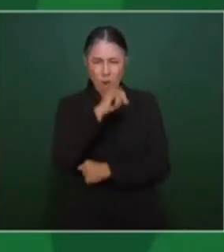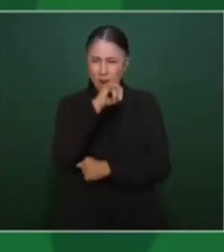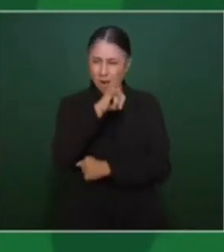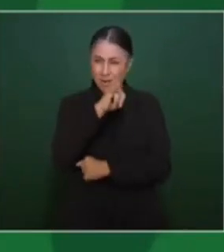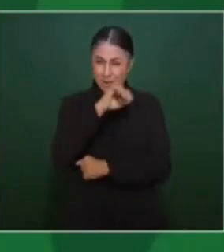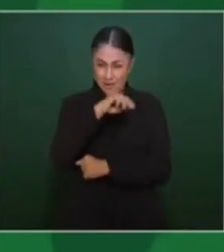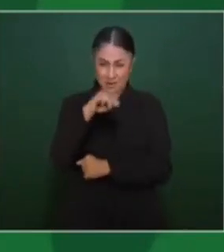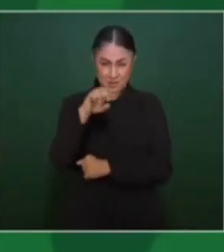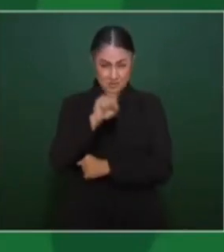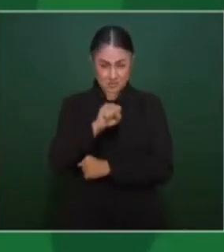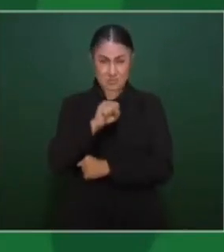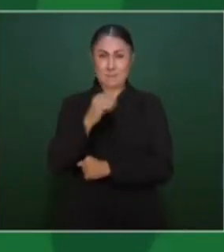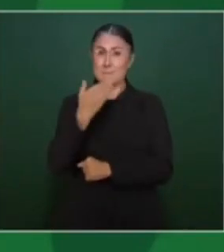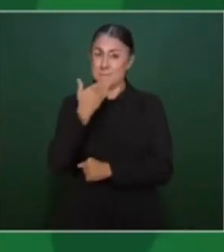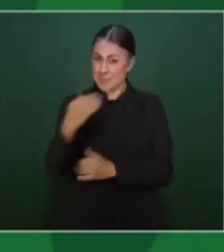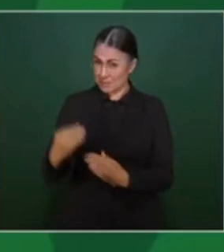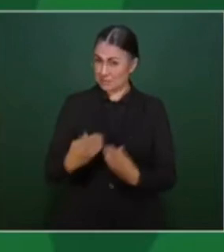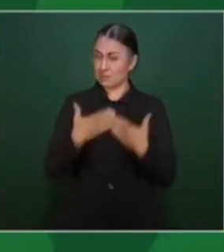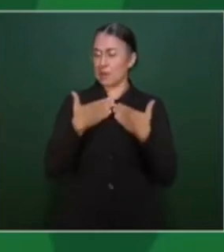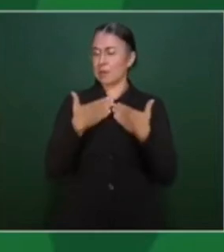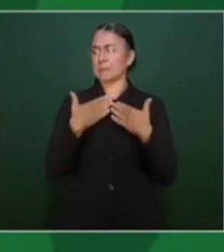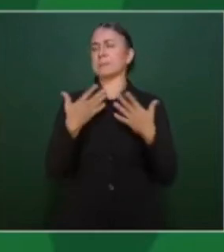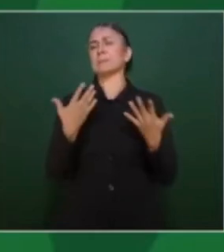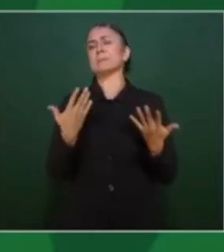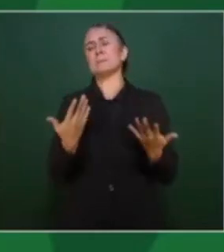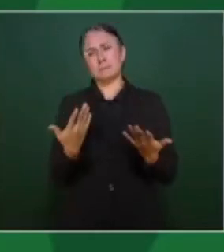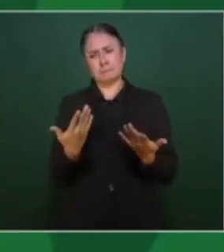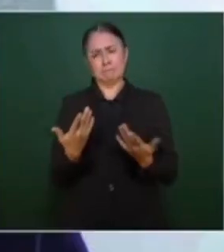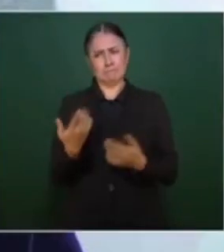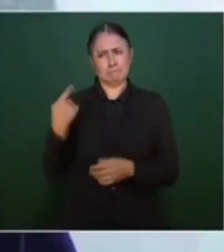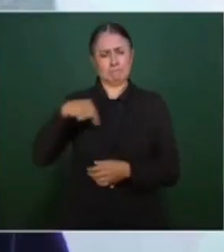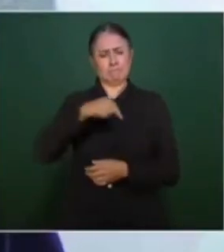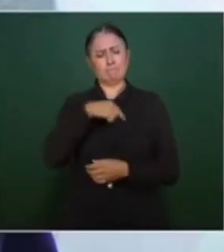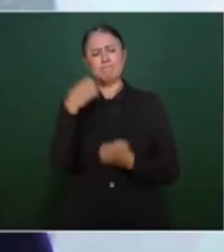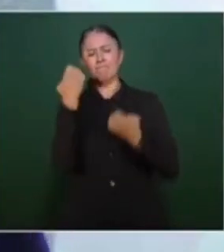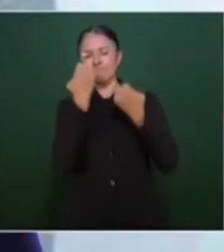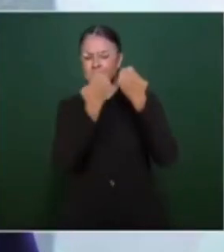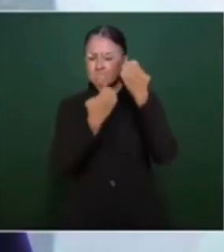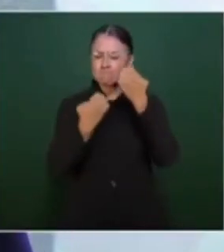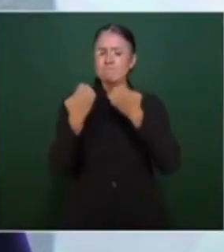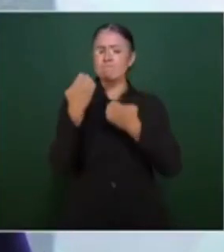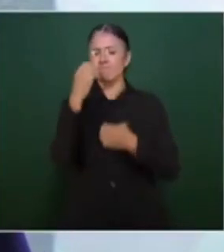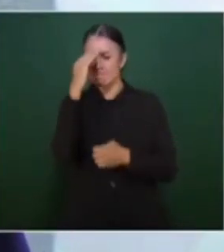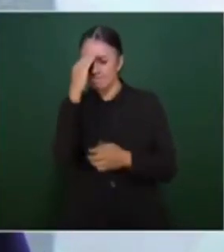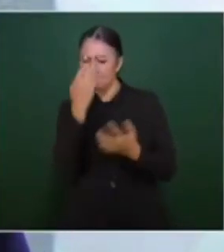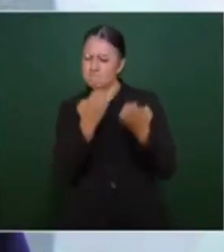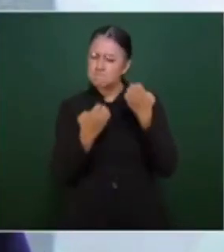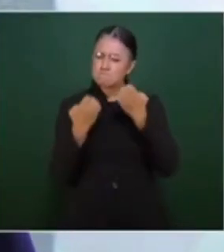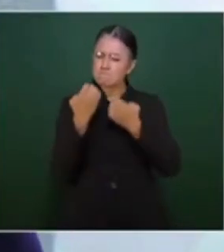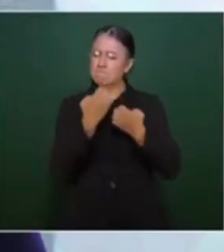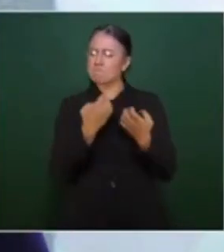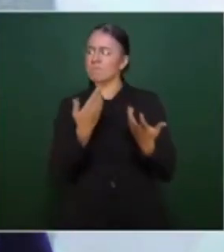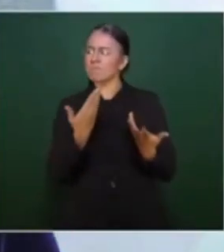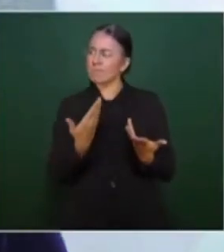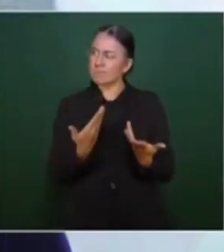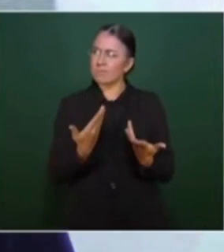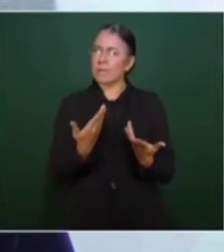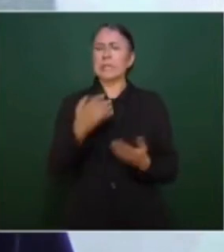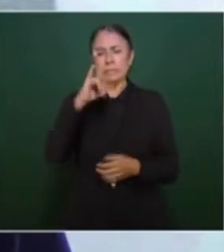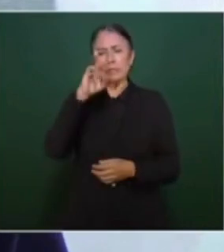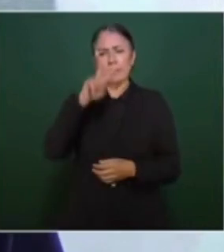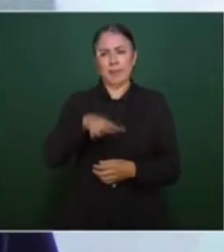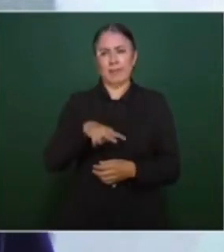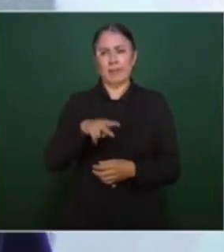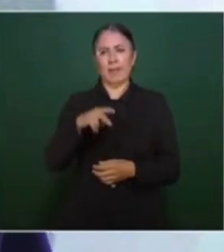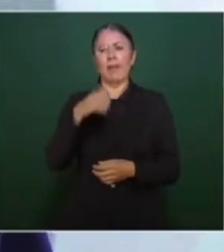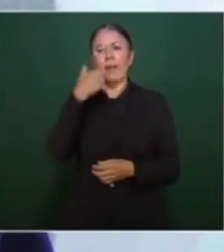IMSS Bienestar, eso se va a ir analizando. La idea es, en efecto, homologar